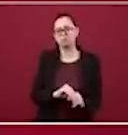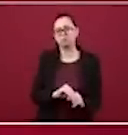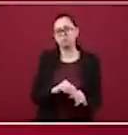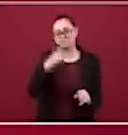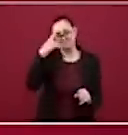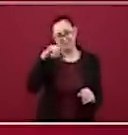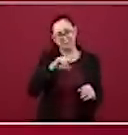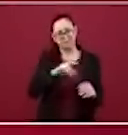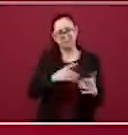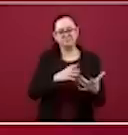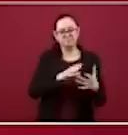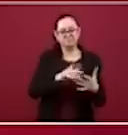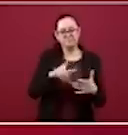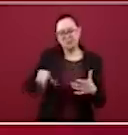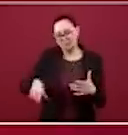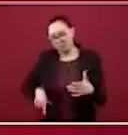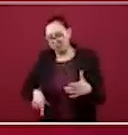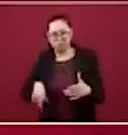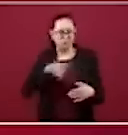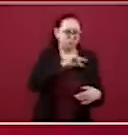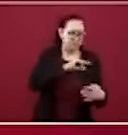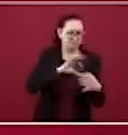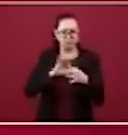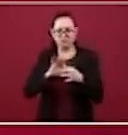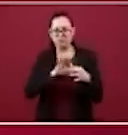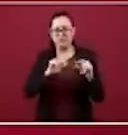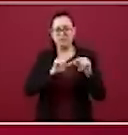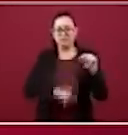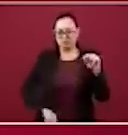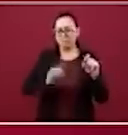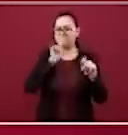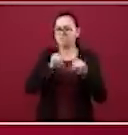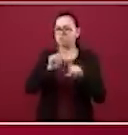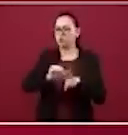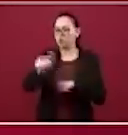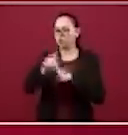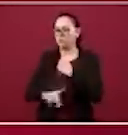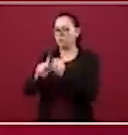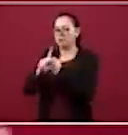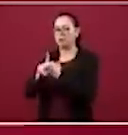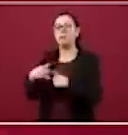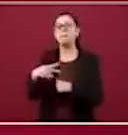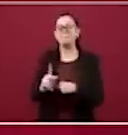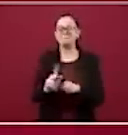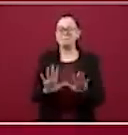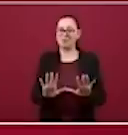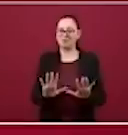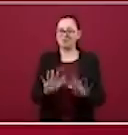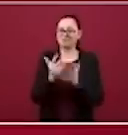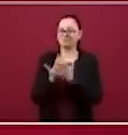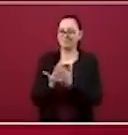vinculación entre el sector público y el sector privado, nacional y extranjero. Nada más que eso sí lo dejamos